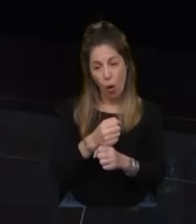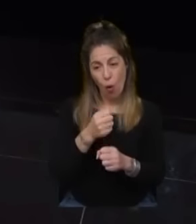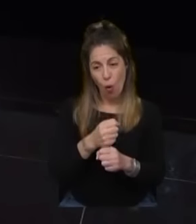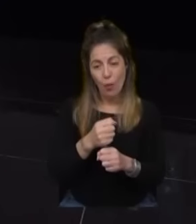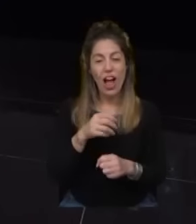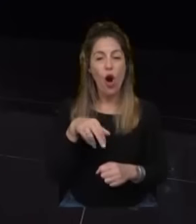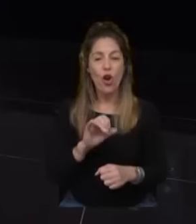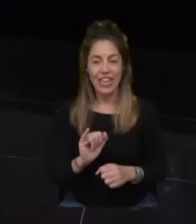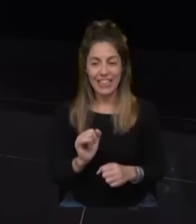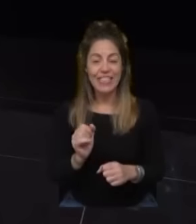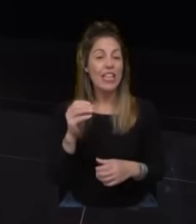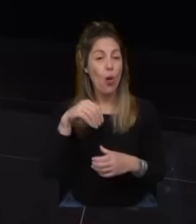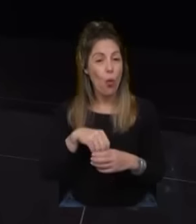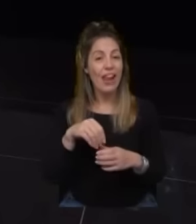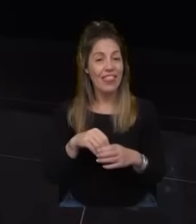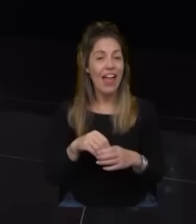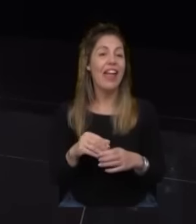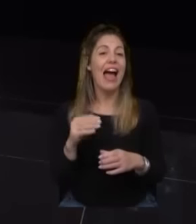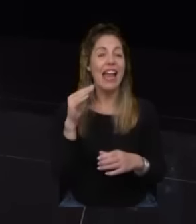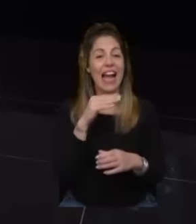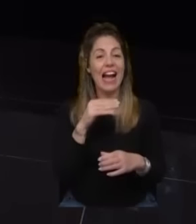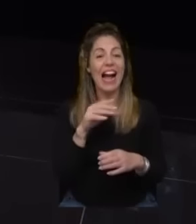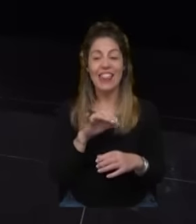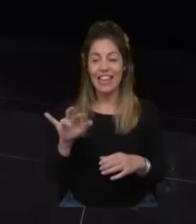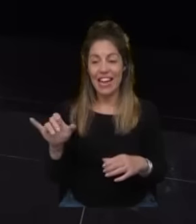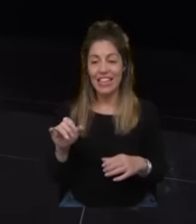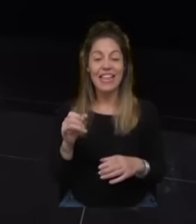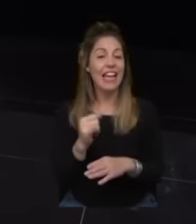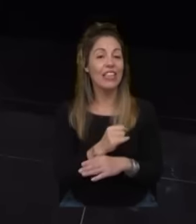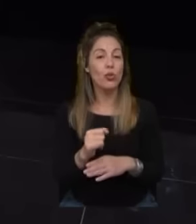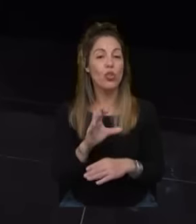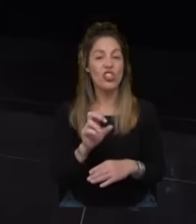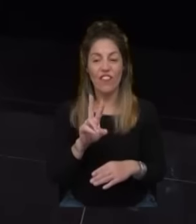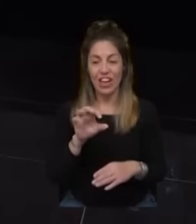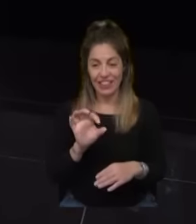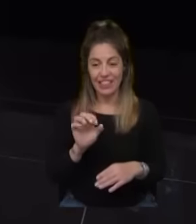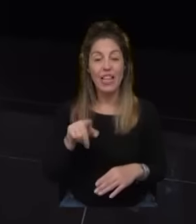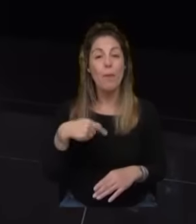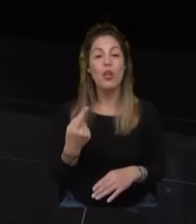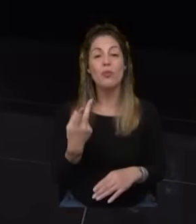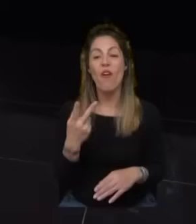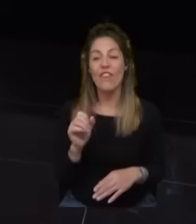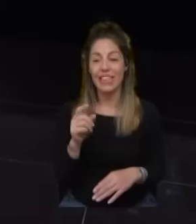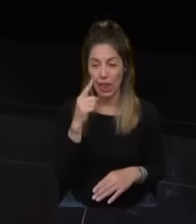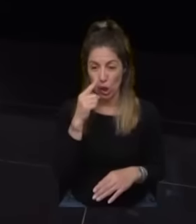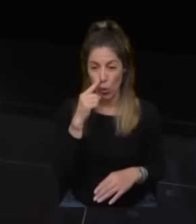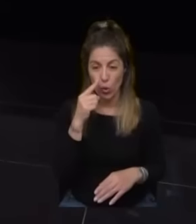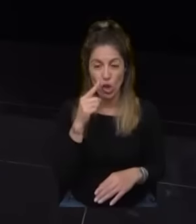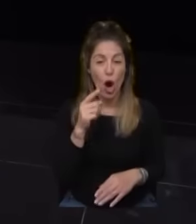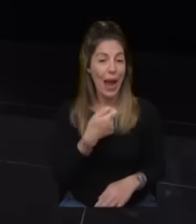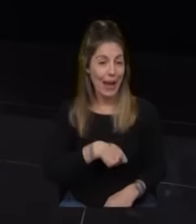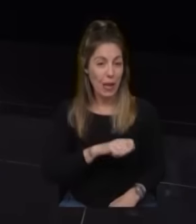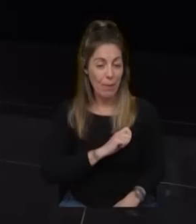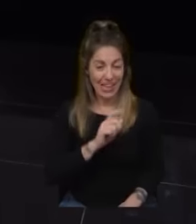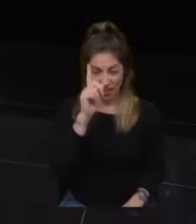en la caja de las letras del Instituto Cervantes el próximo 20 de junio en España, en Madrid, con la participación de